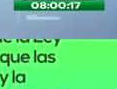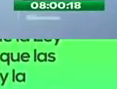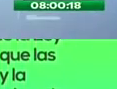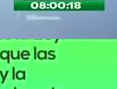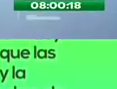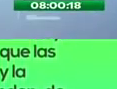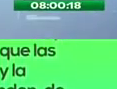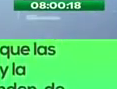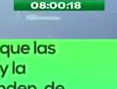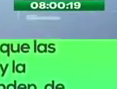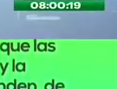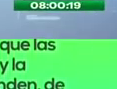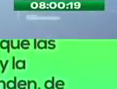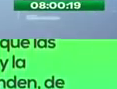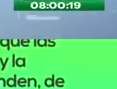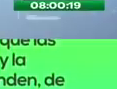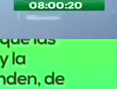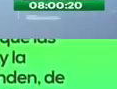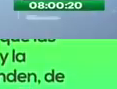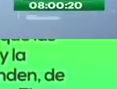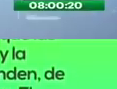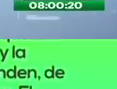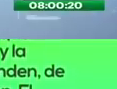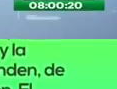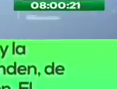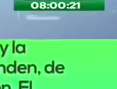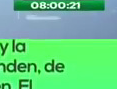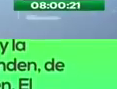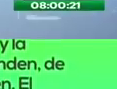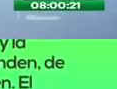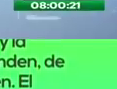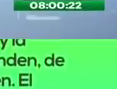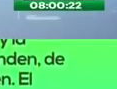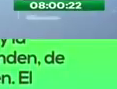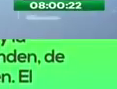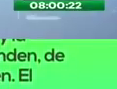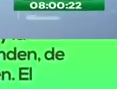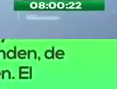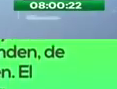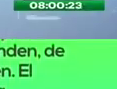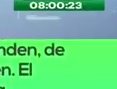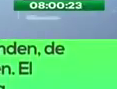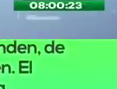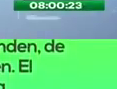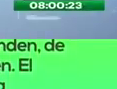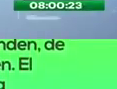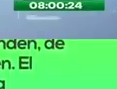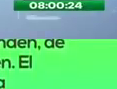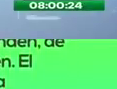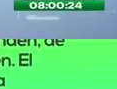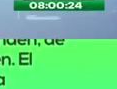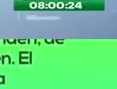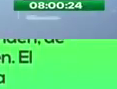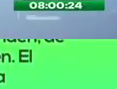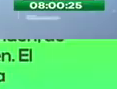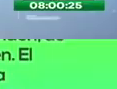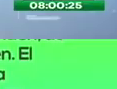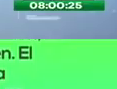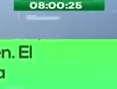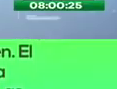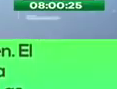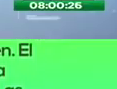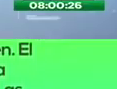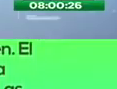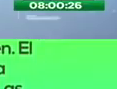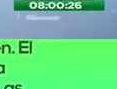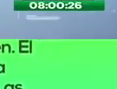Lunes 21. 21, perdón. 21, lunes 21 de octubre. Ya de octubre, ya. Se acaba